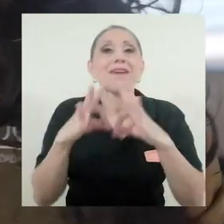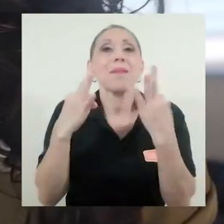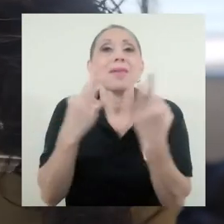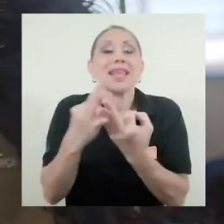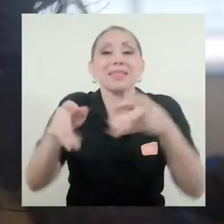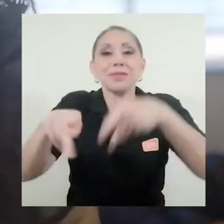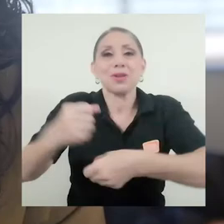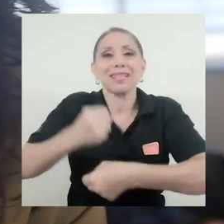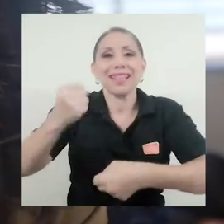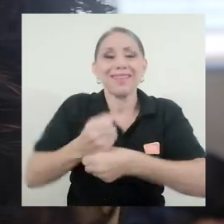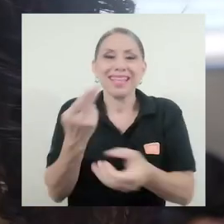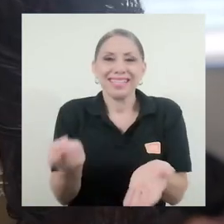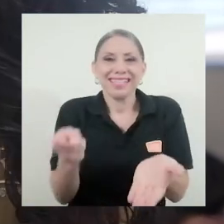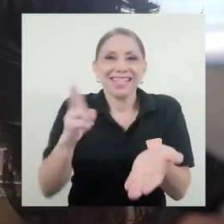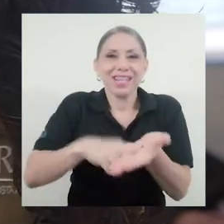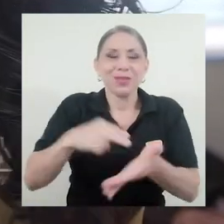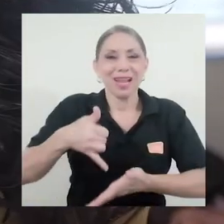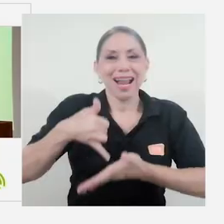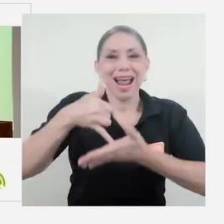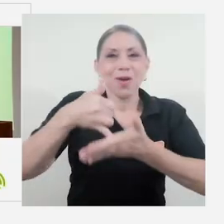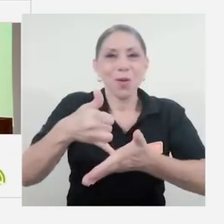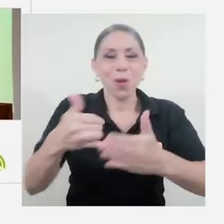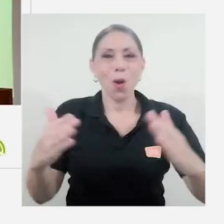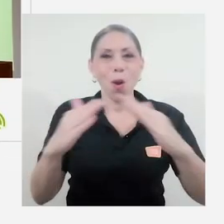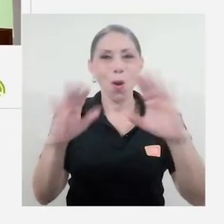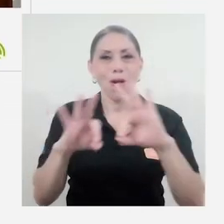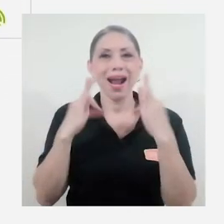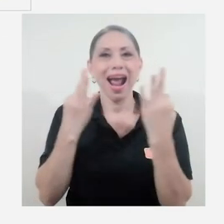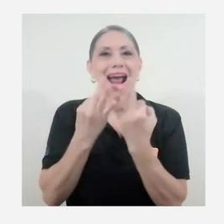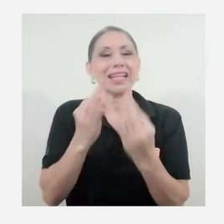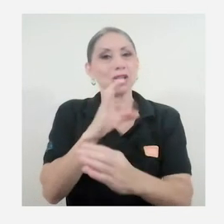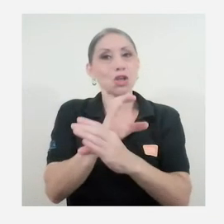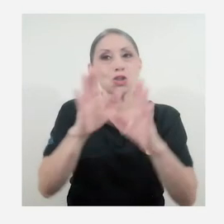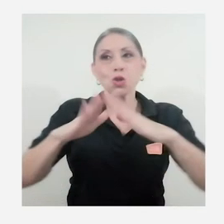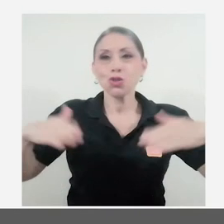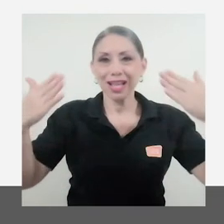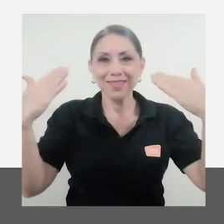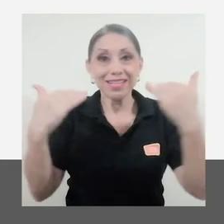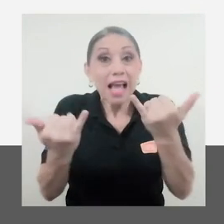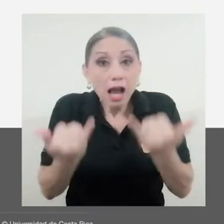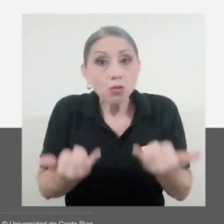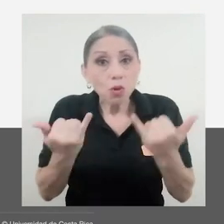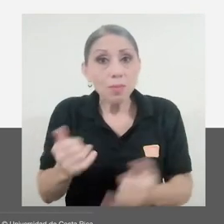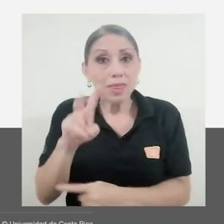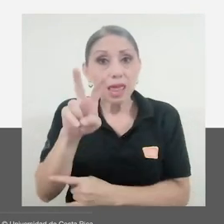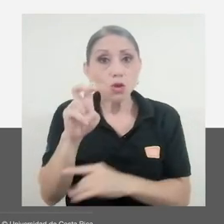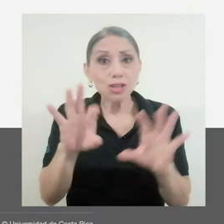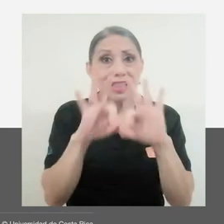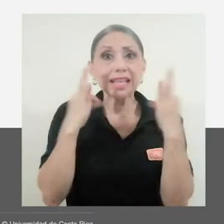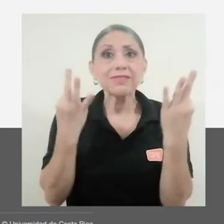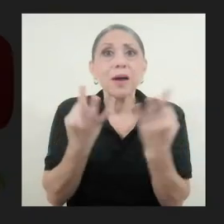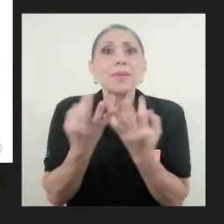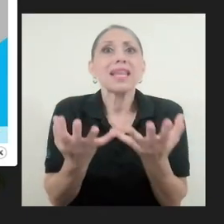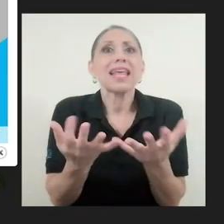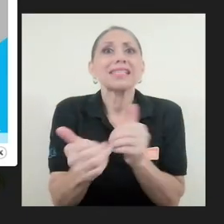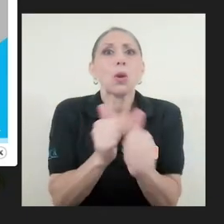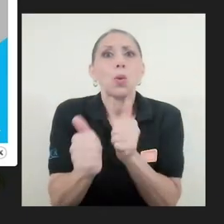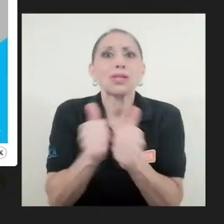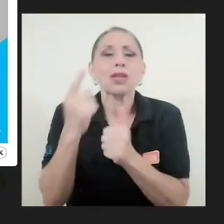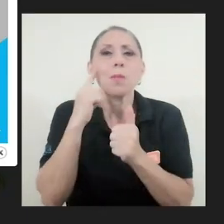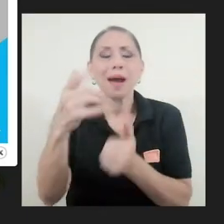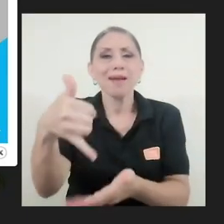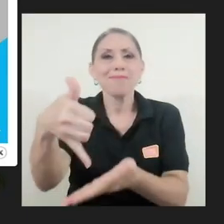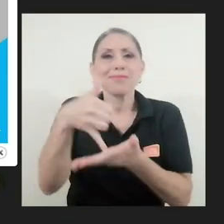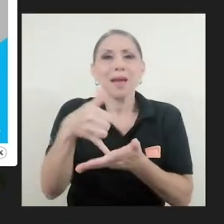el Galardón de Hogares Sostenibles. Actualmente, hay 200 familias disputándose el premio, pero sobre